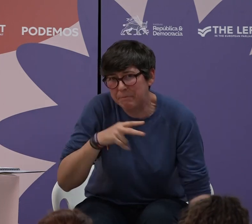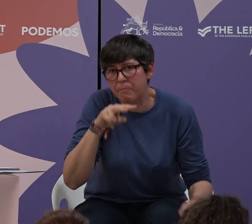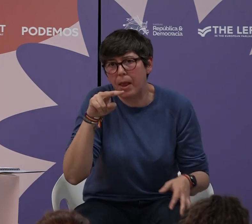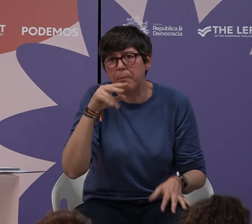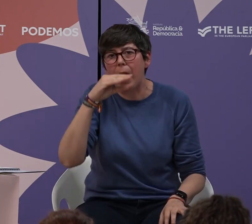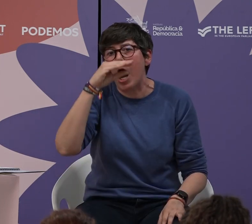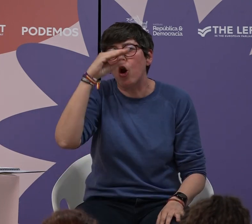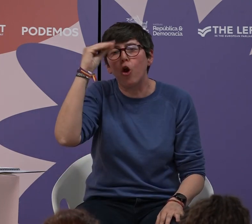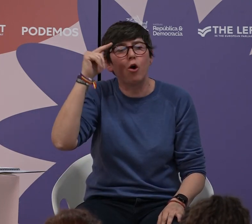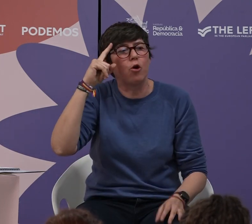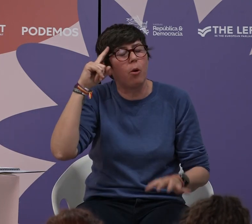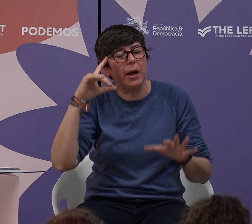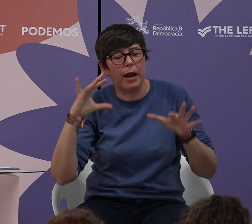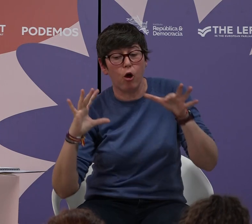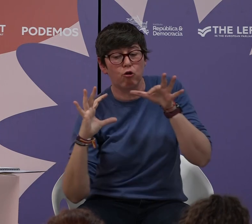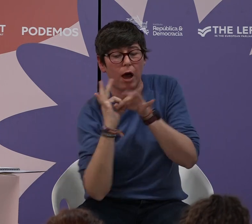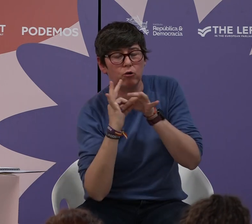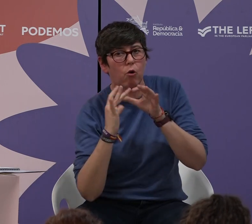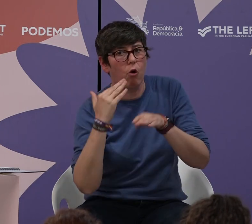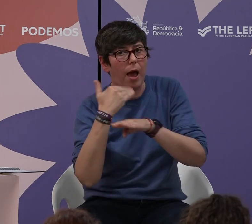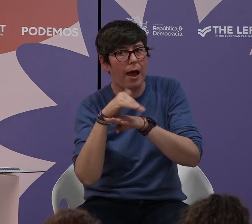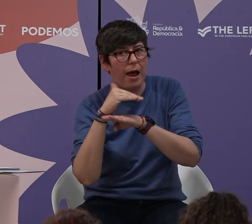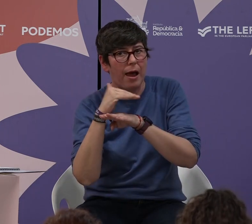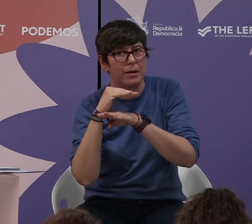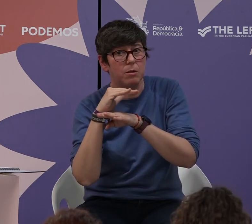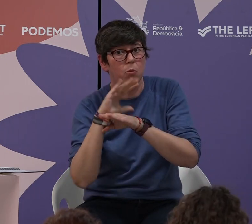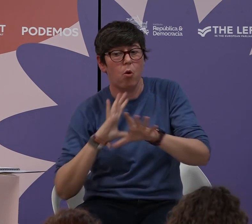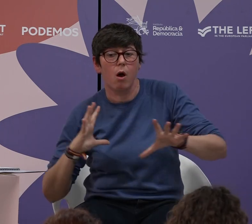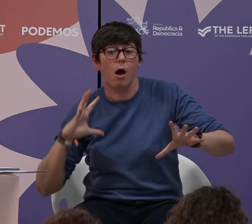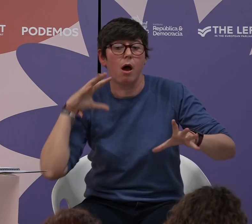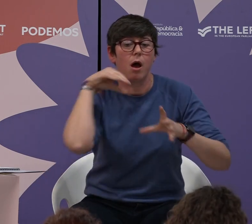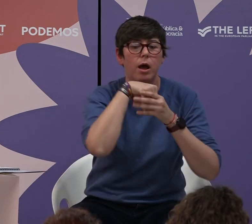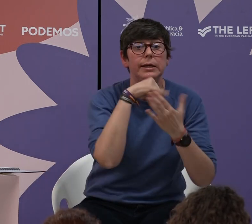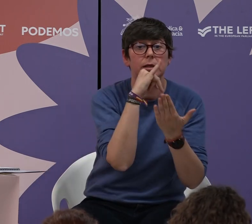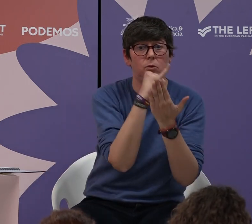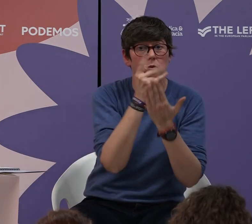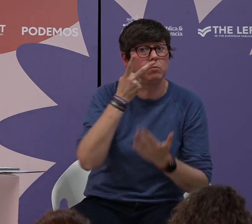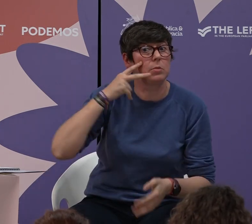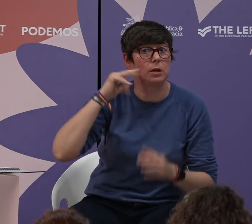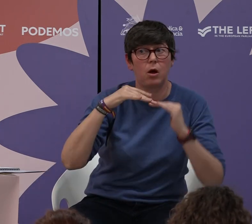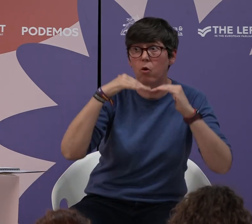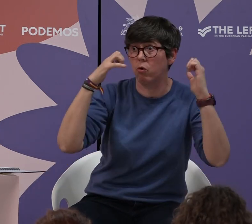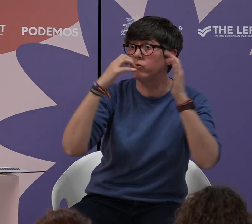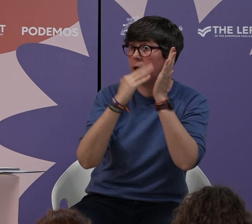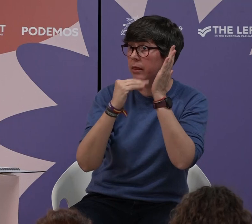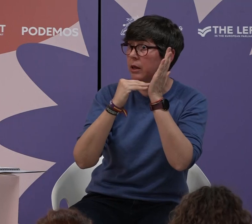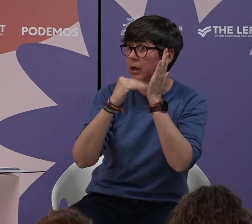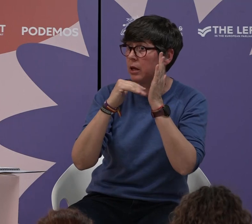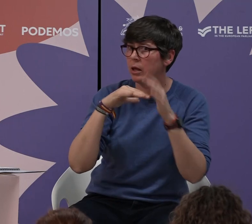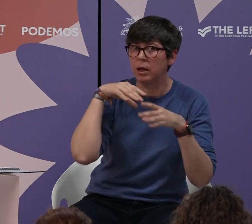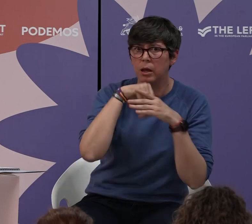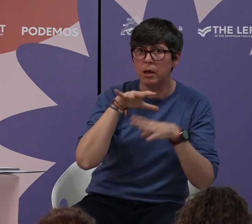yo al menos así me lo creo eh Y es que ya os digo tenemos que seguir conectados con la calle y